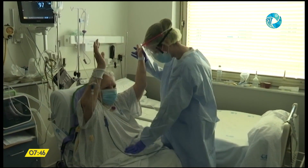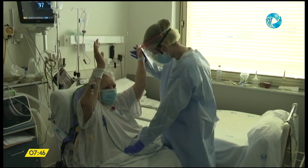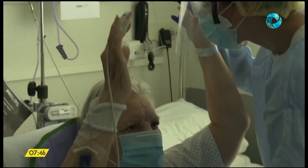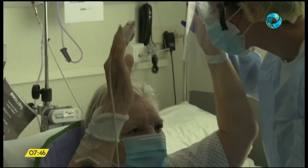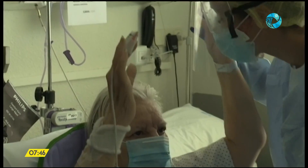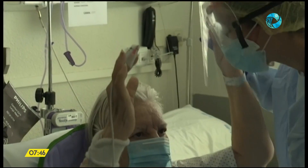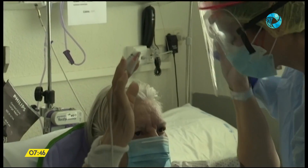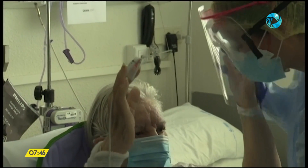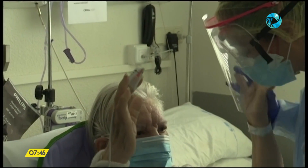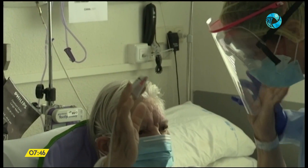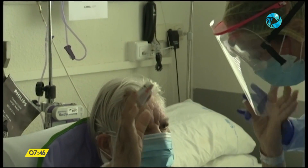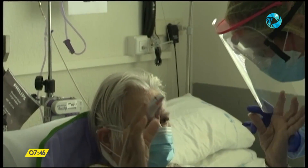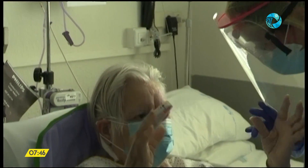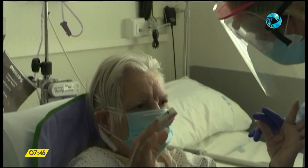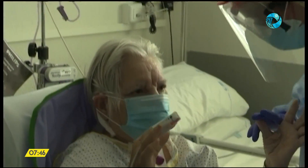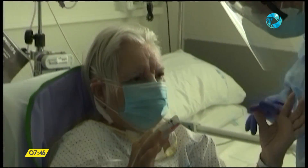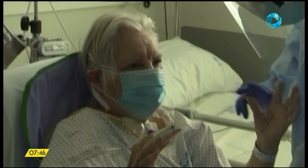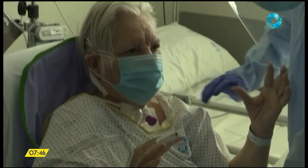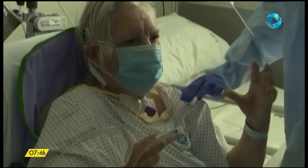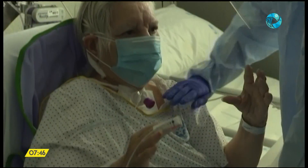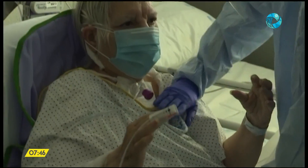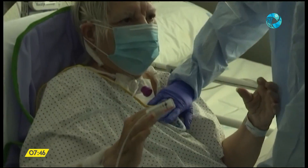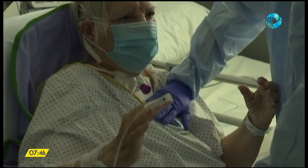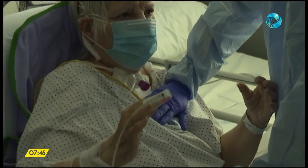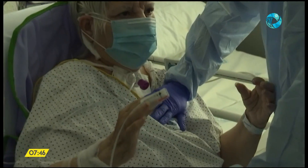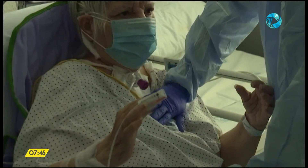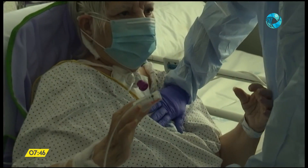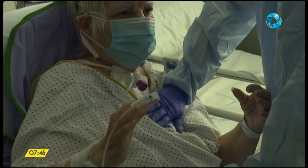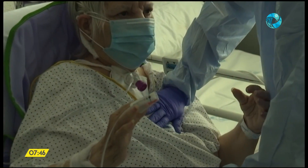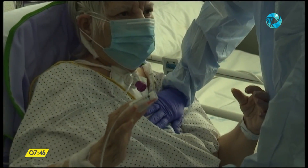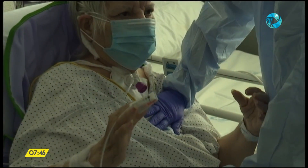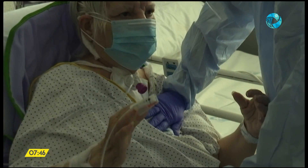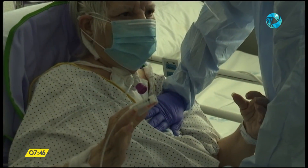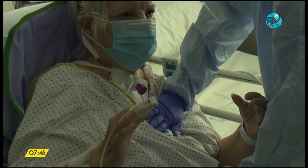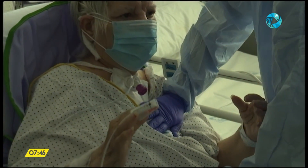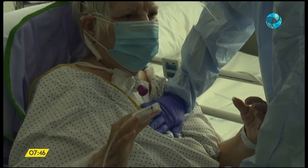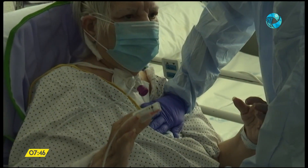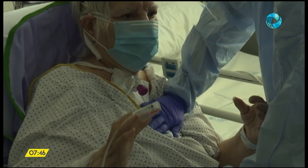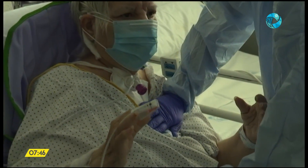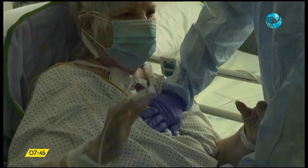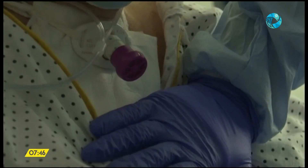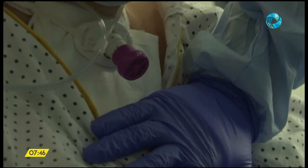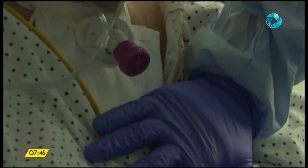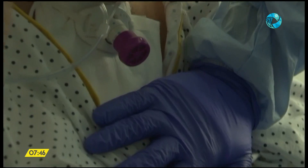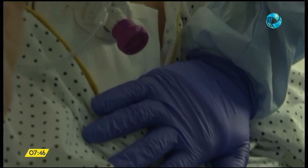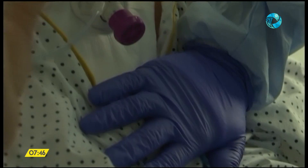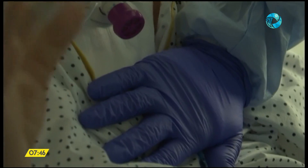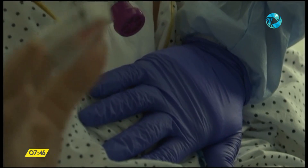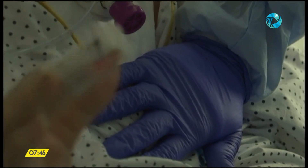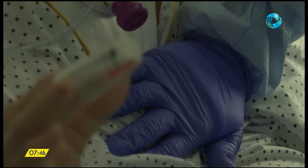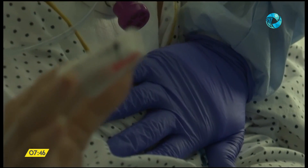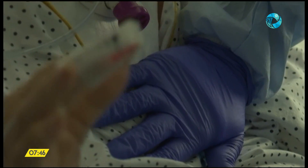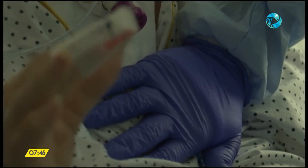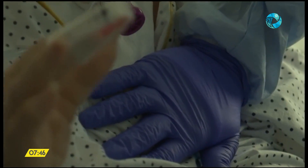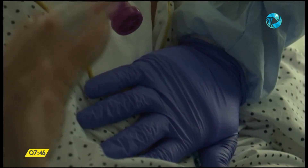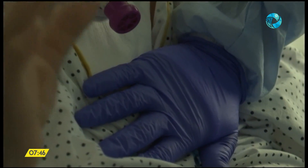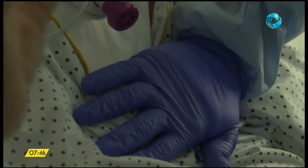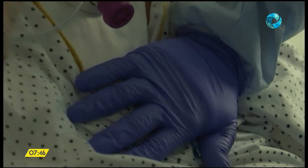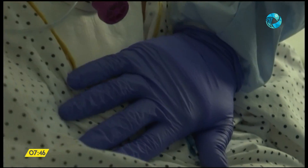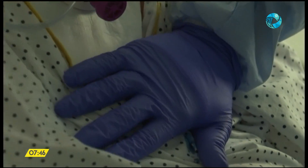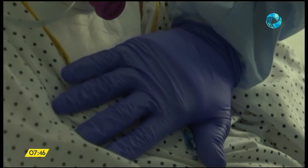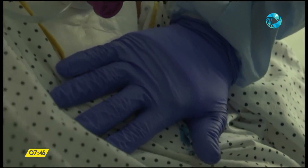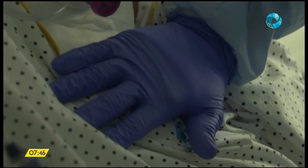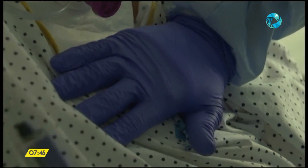gran rehabilitación. Las largas estancias en la unidad de cuidados intensivos dejan a los pacientes con secuelas como desgaste